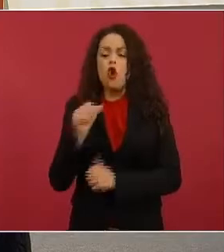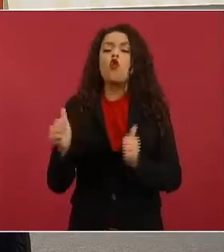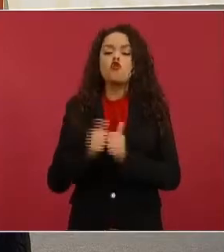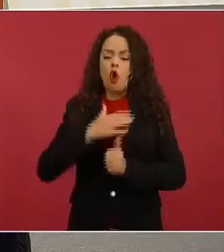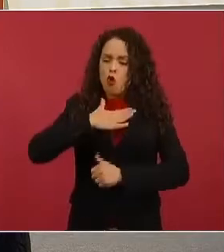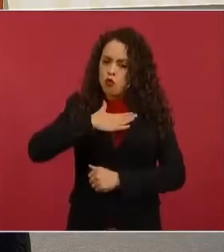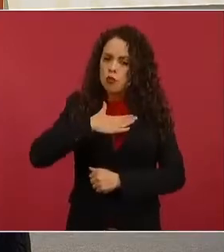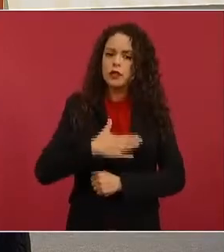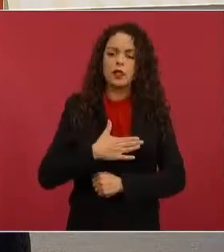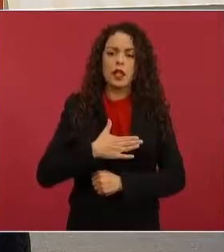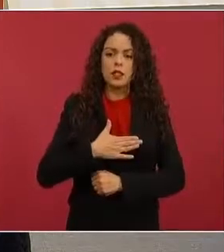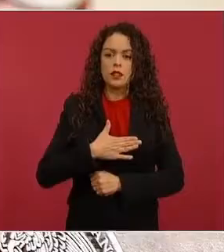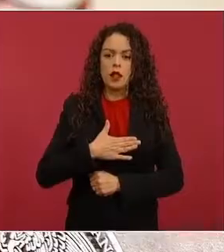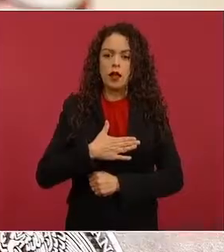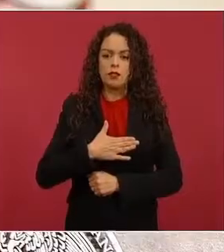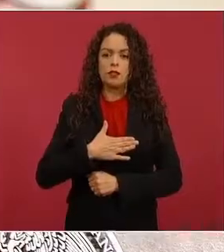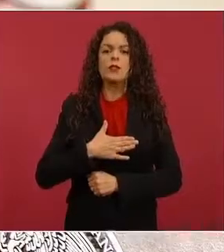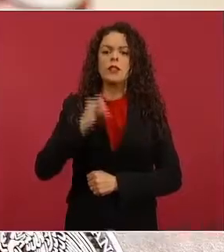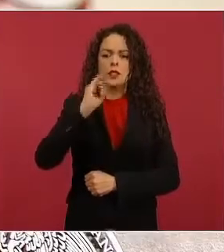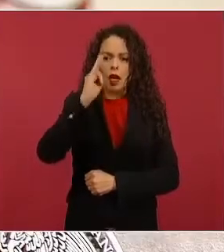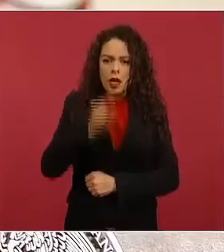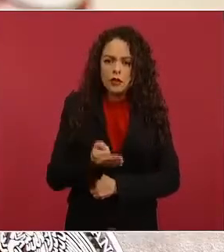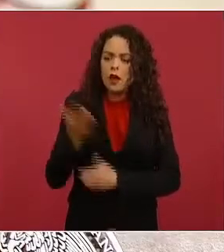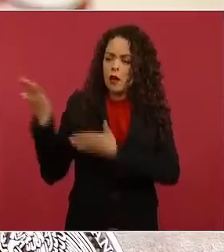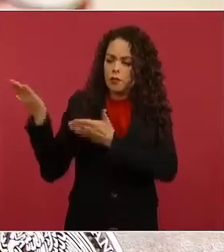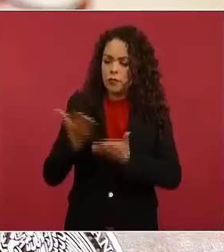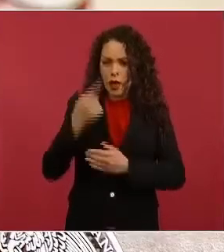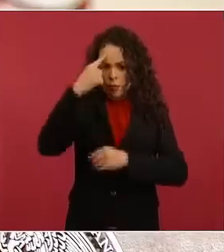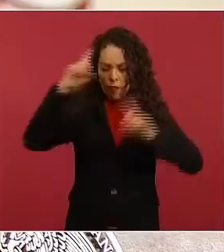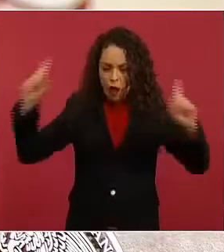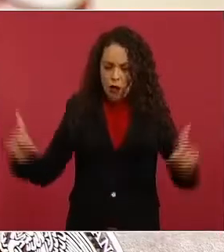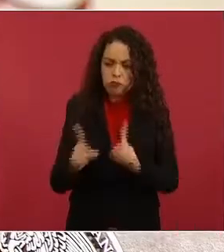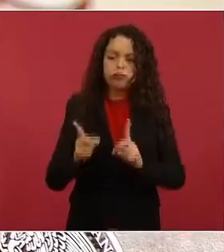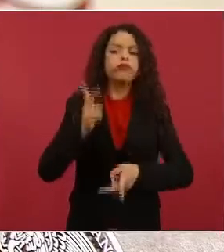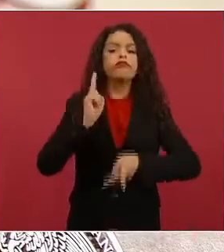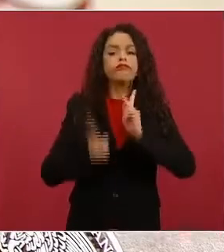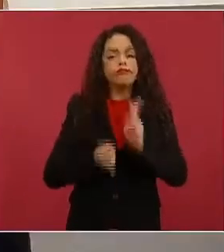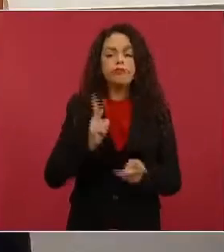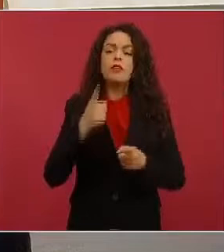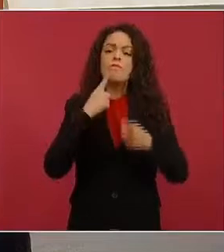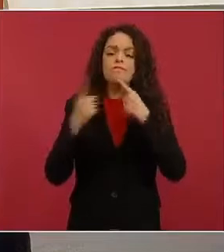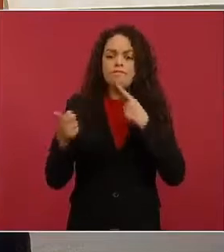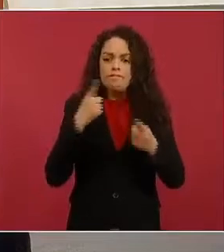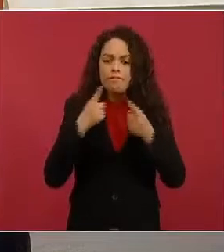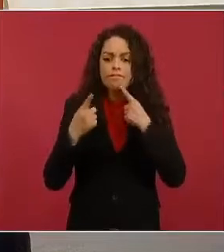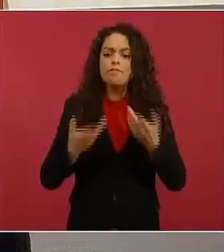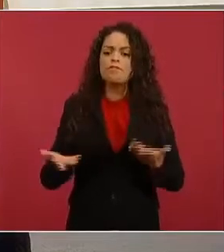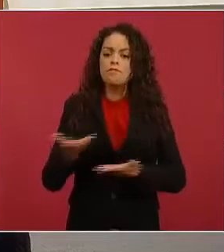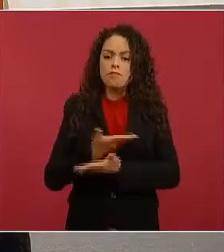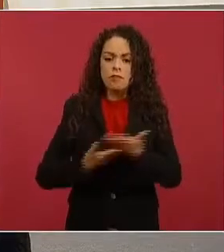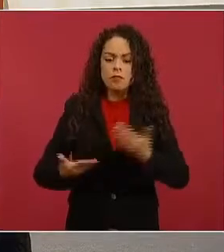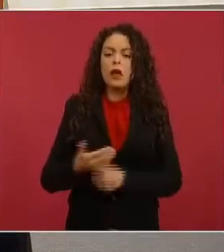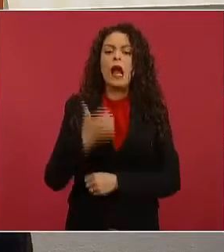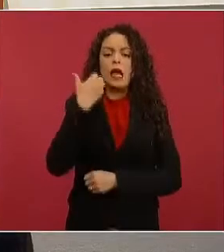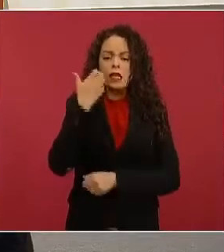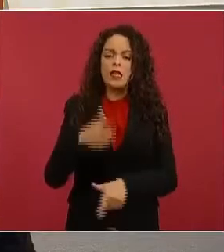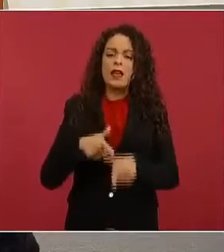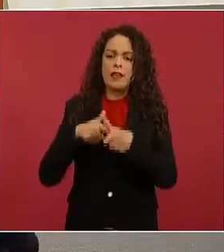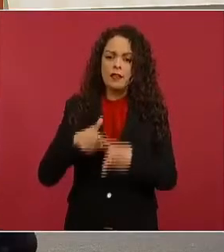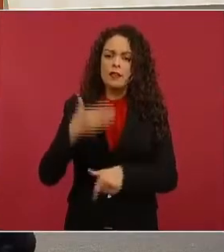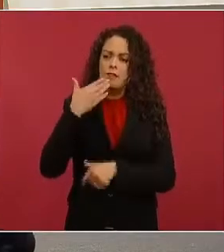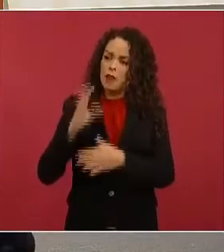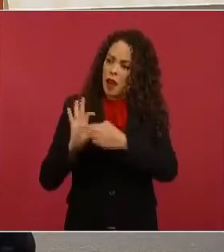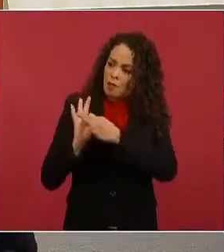Existe disposición al diálogo. No queremos dejar de tener buenas relaciones con el gobierno de